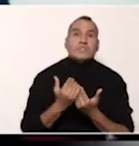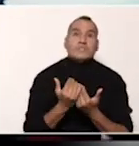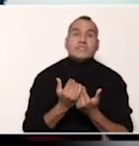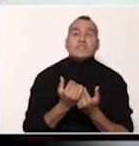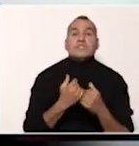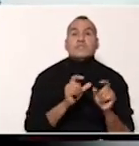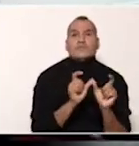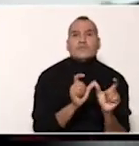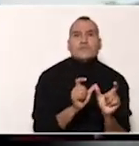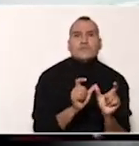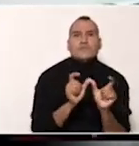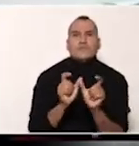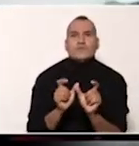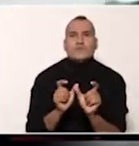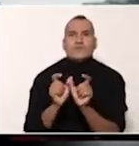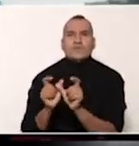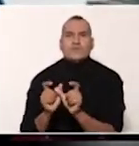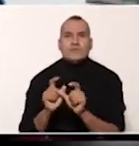de un término.